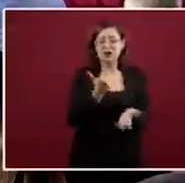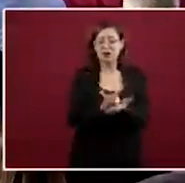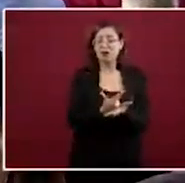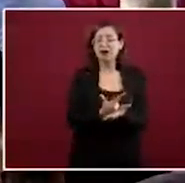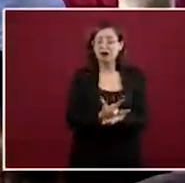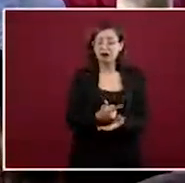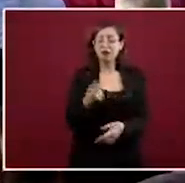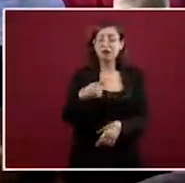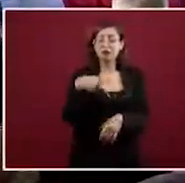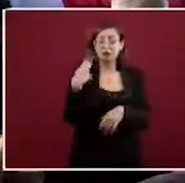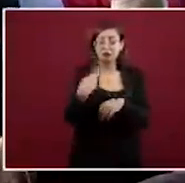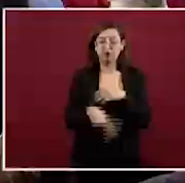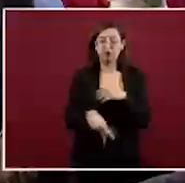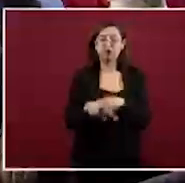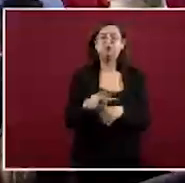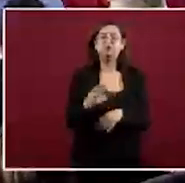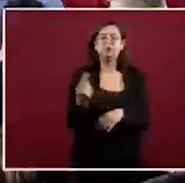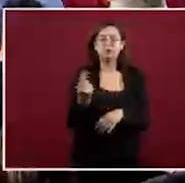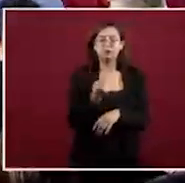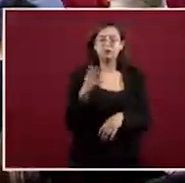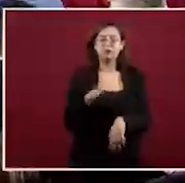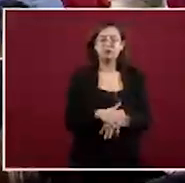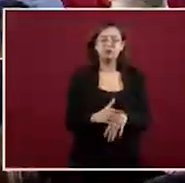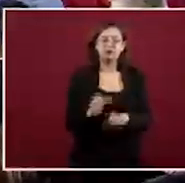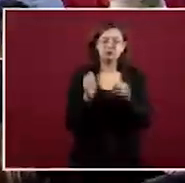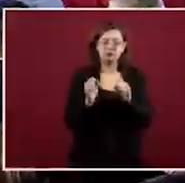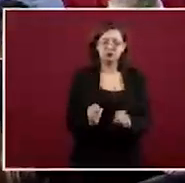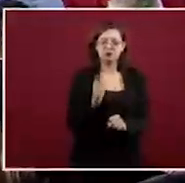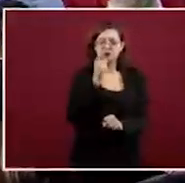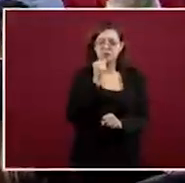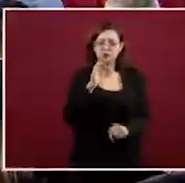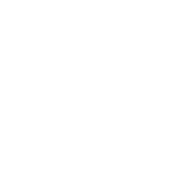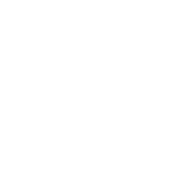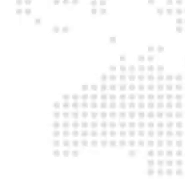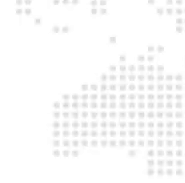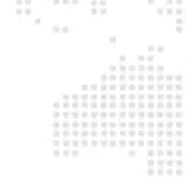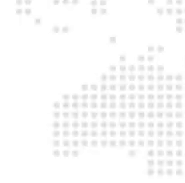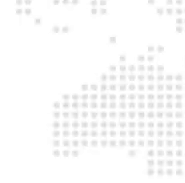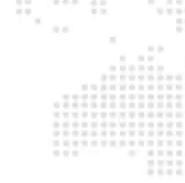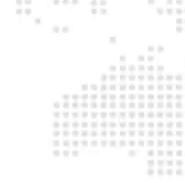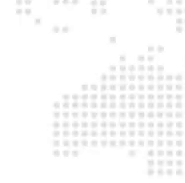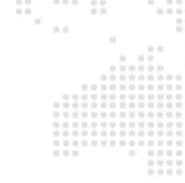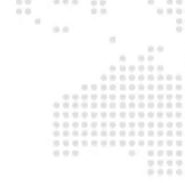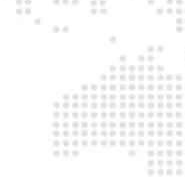peligrosidad se requiere garantizar la integridad de los elementos de esta división